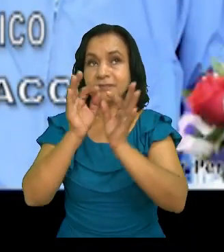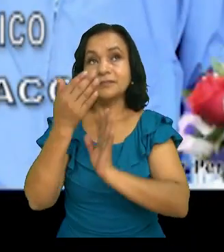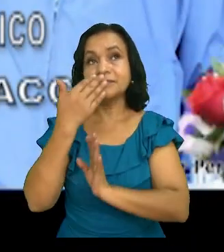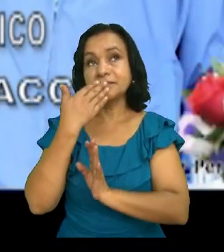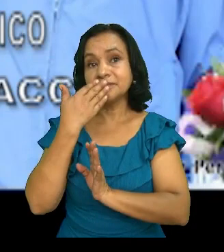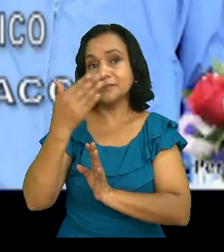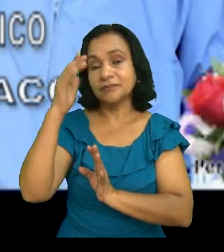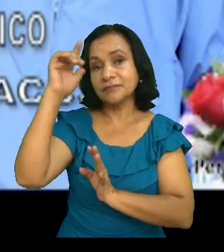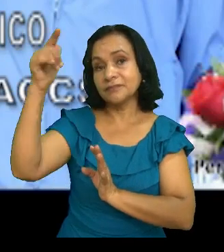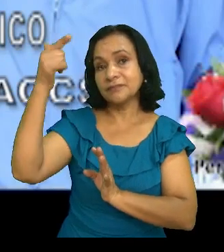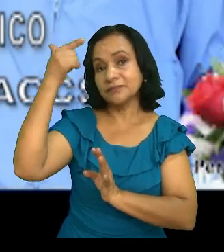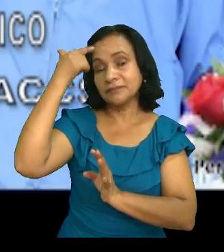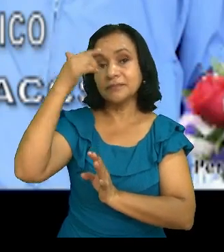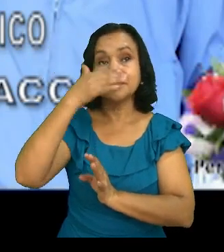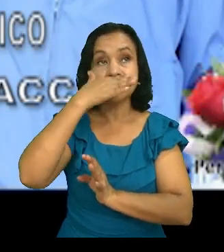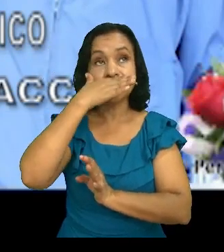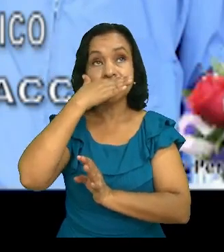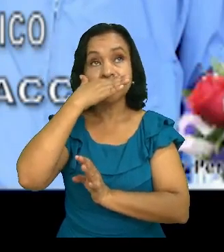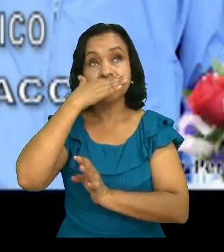gobierno sandinista.